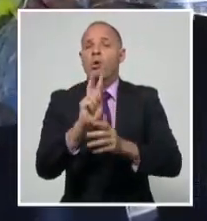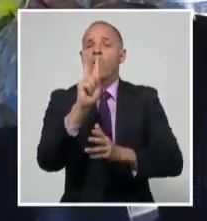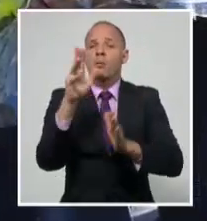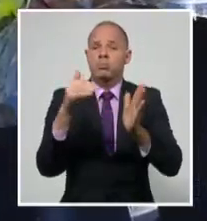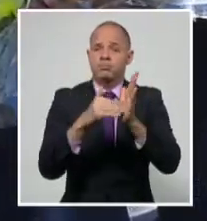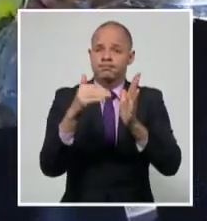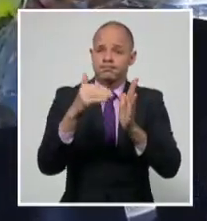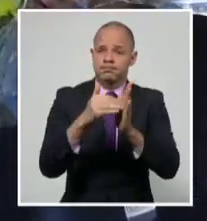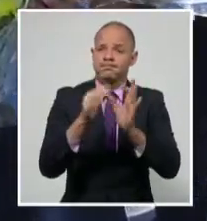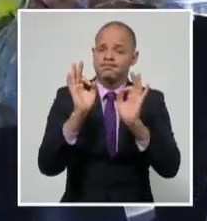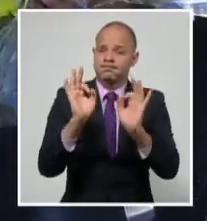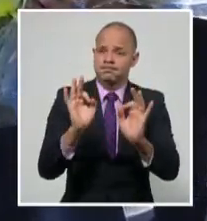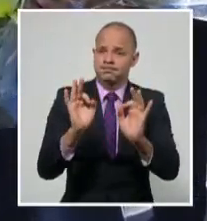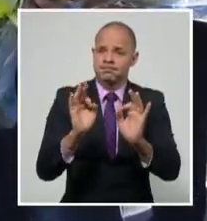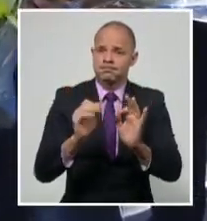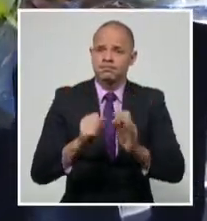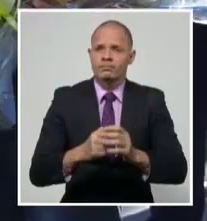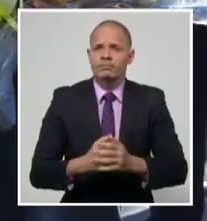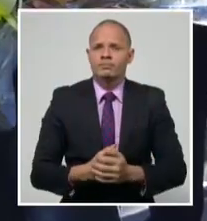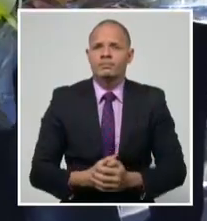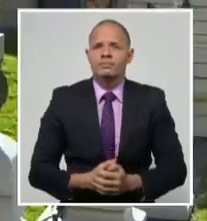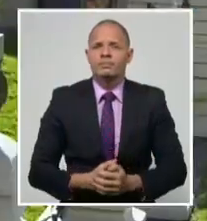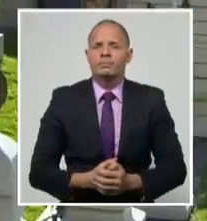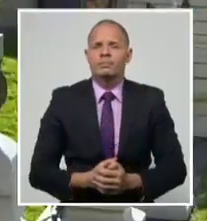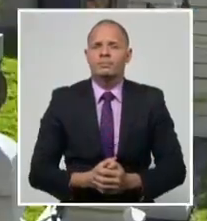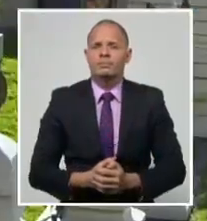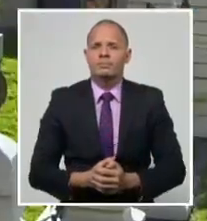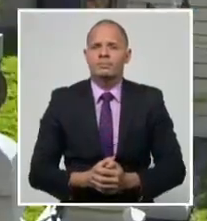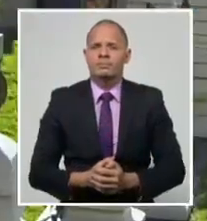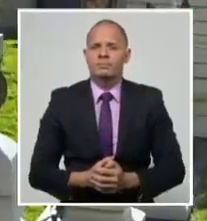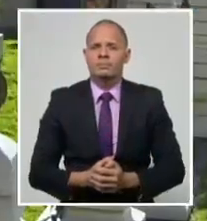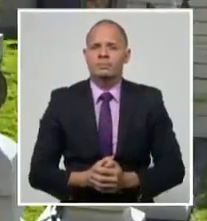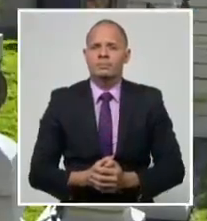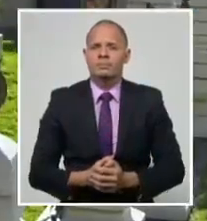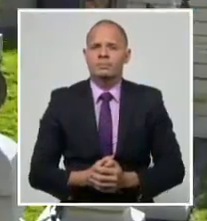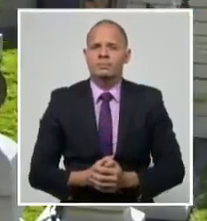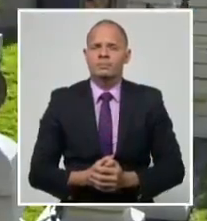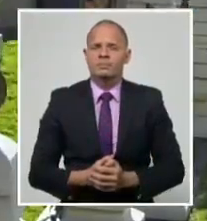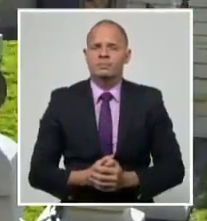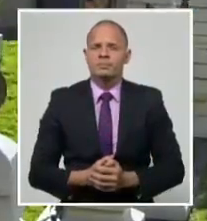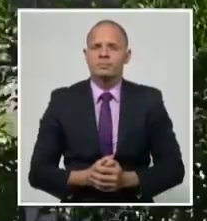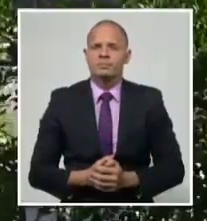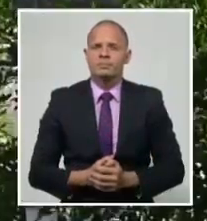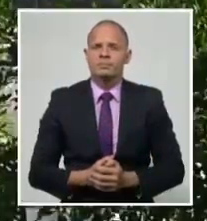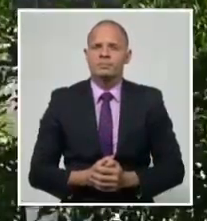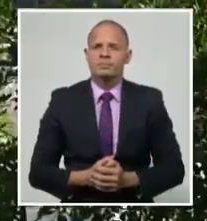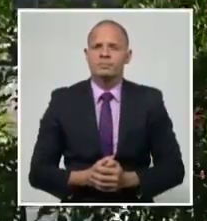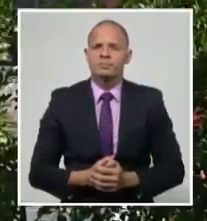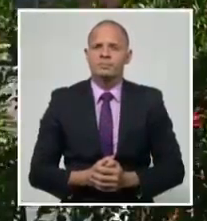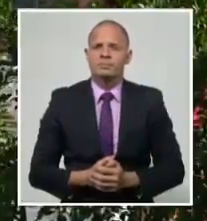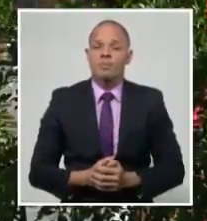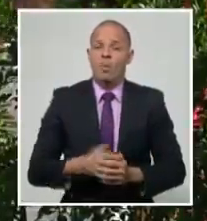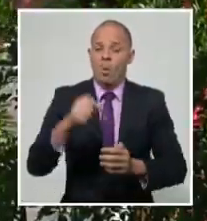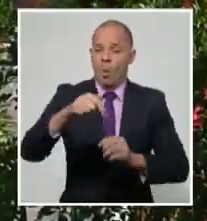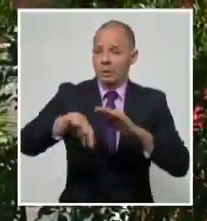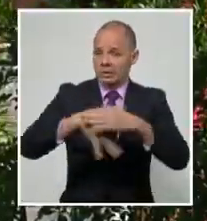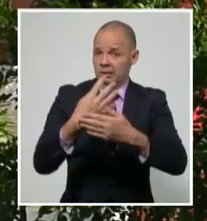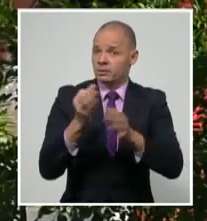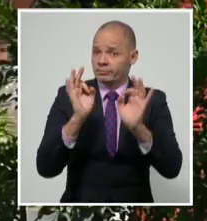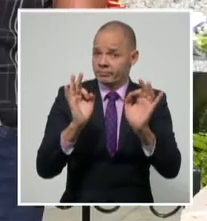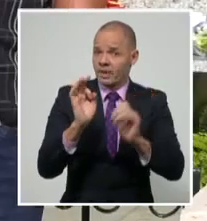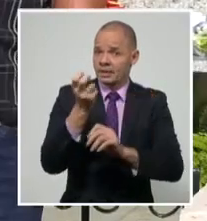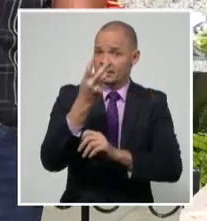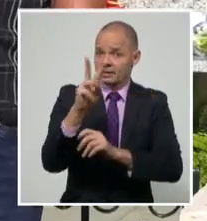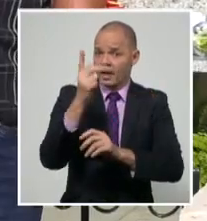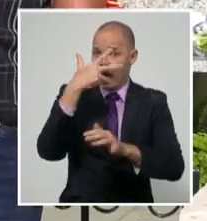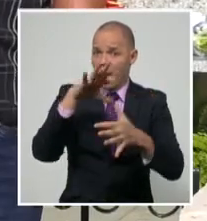en el cementerio patrimonial Santa Ifigenia. Este 13 de agosto ha sido concurrido a pesar de los rigores impuestos a la